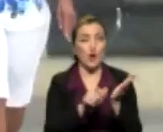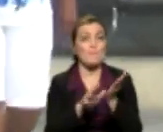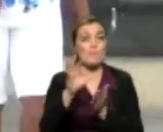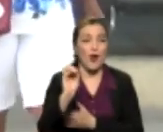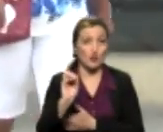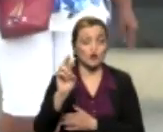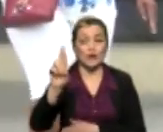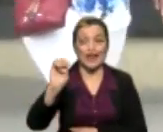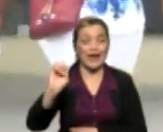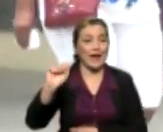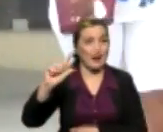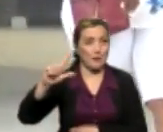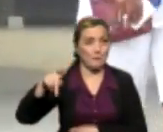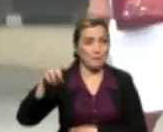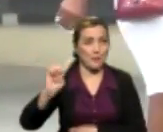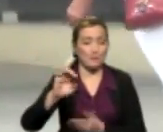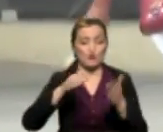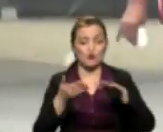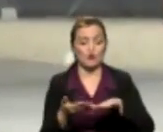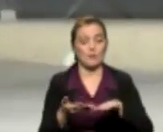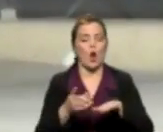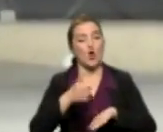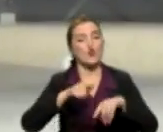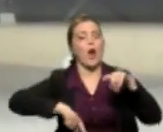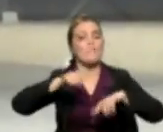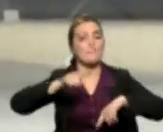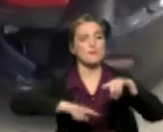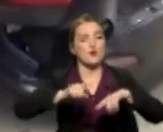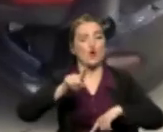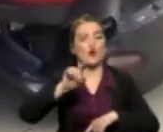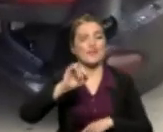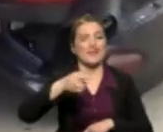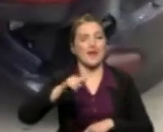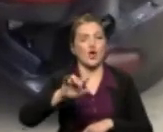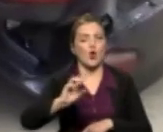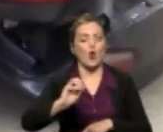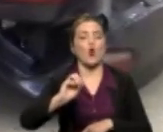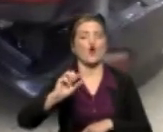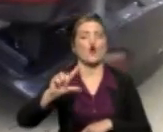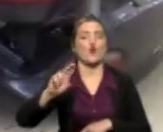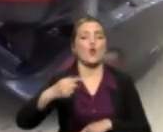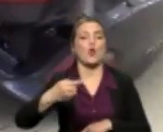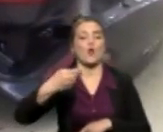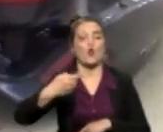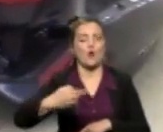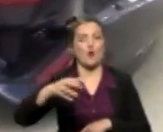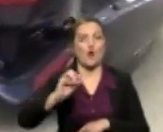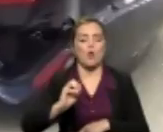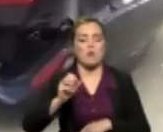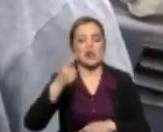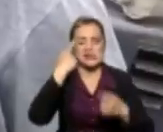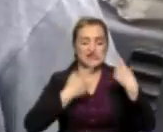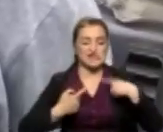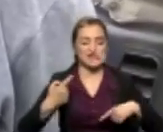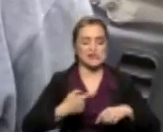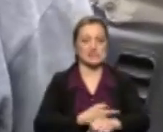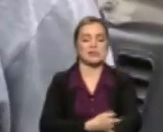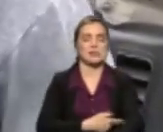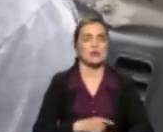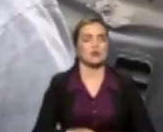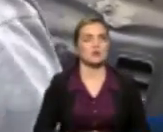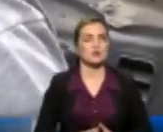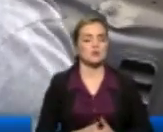Realpe y quedó internado bajo vigilancia médica Diego Lugo, quien también se transportaba a bordo del vehículo siniestrado. Buscamos